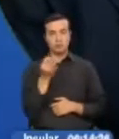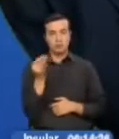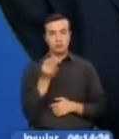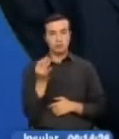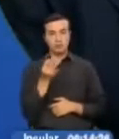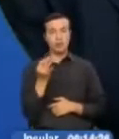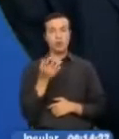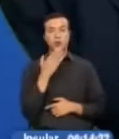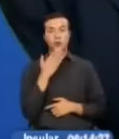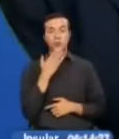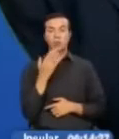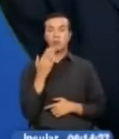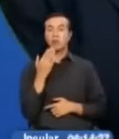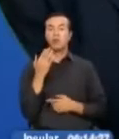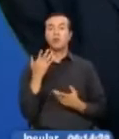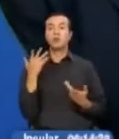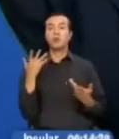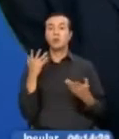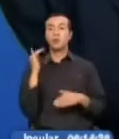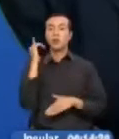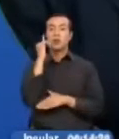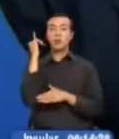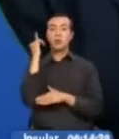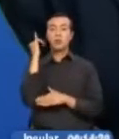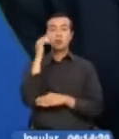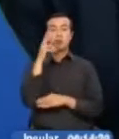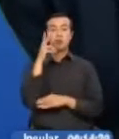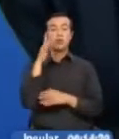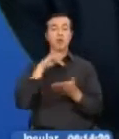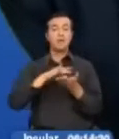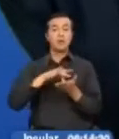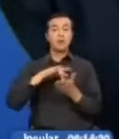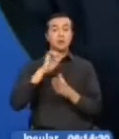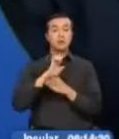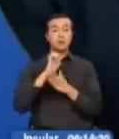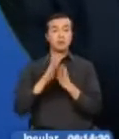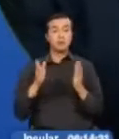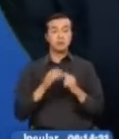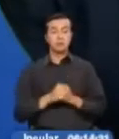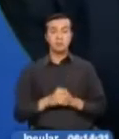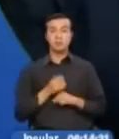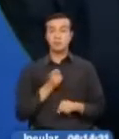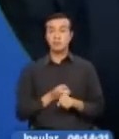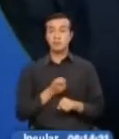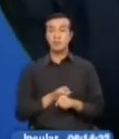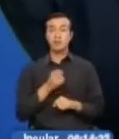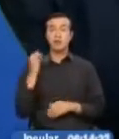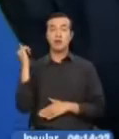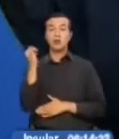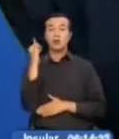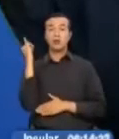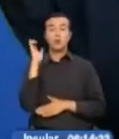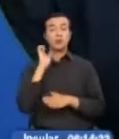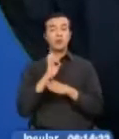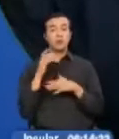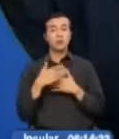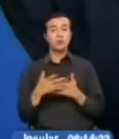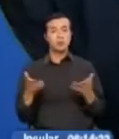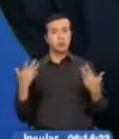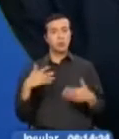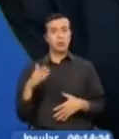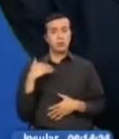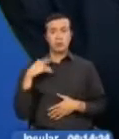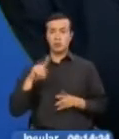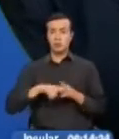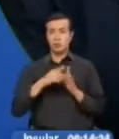y los márgenes de ganancia que tiene la industria farmacéutica nacional en lo particular la industria nacional tuvo